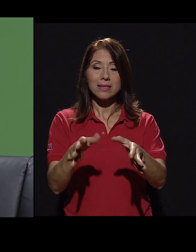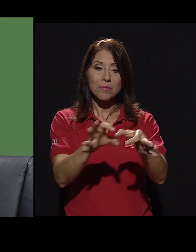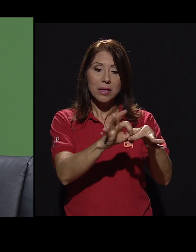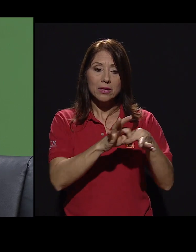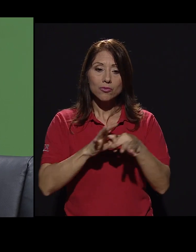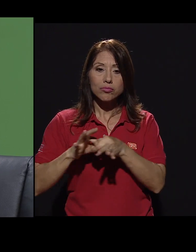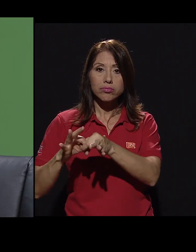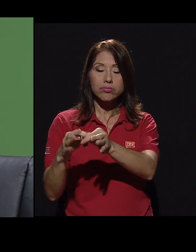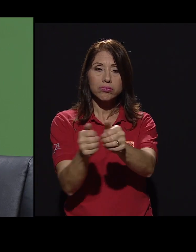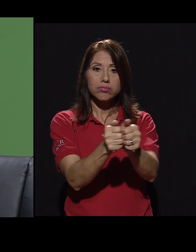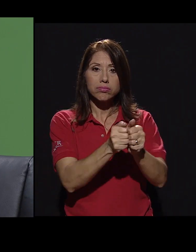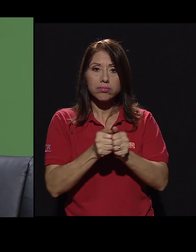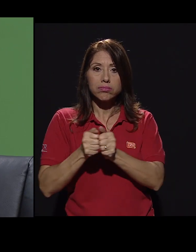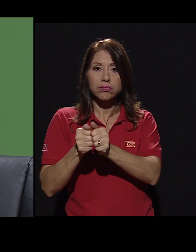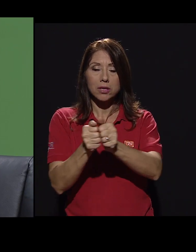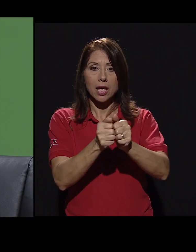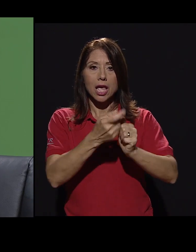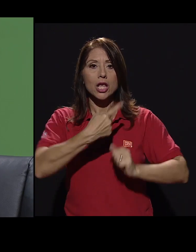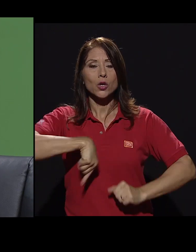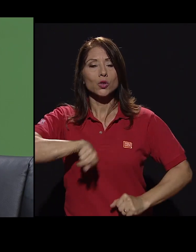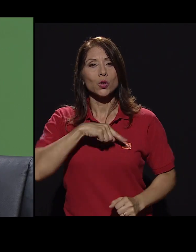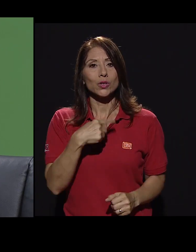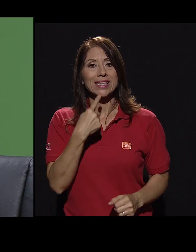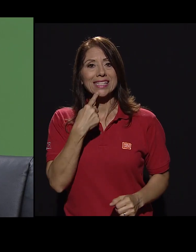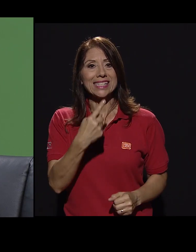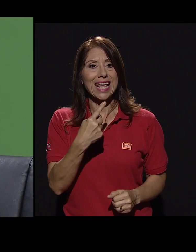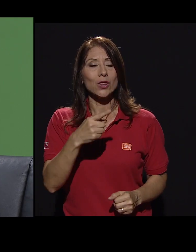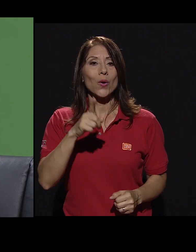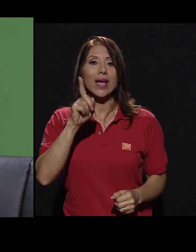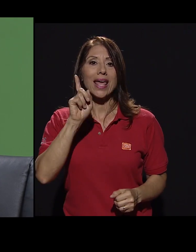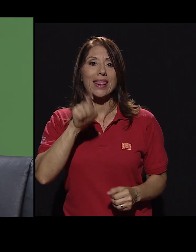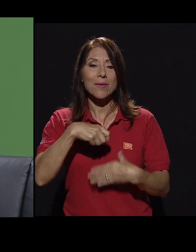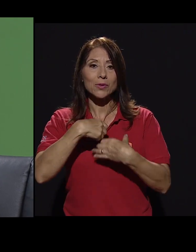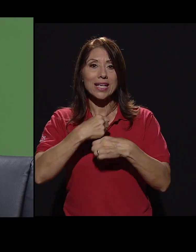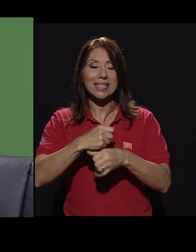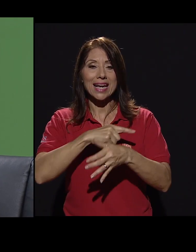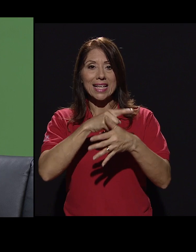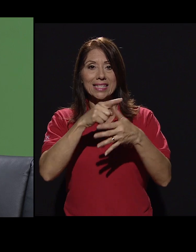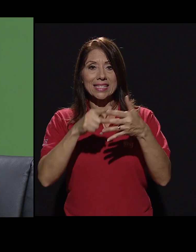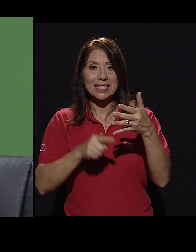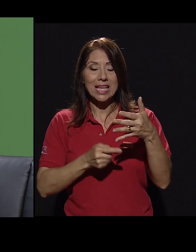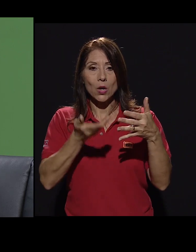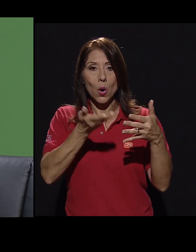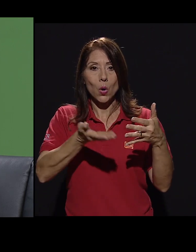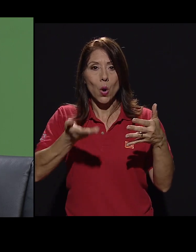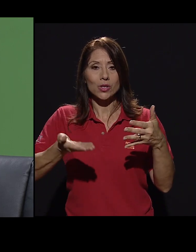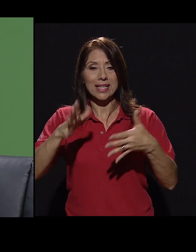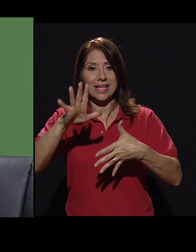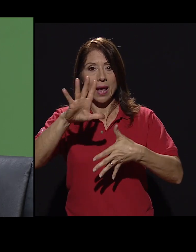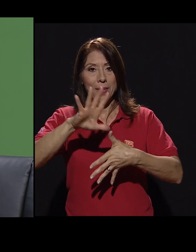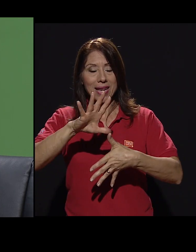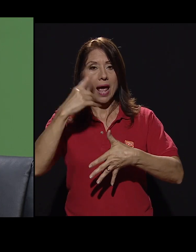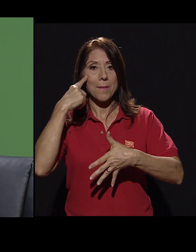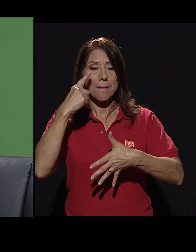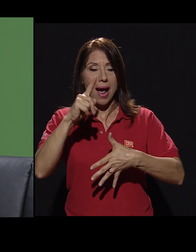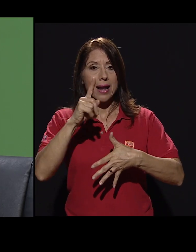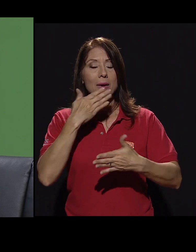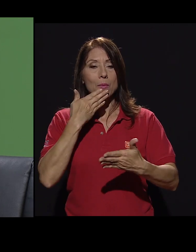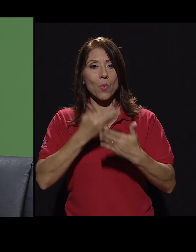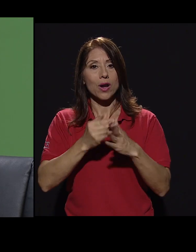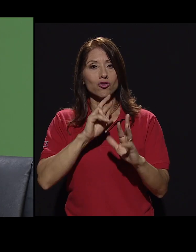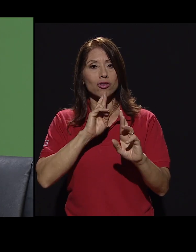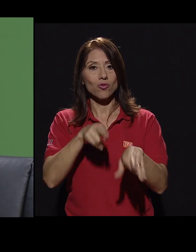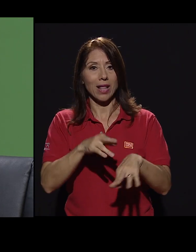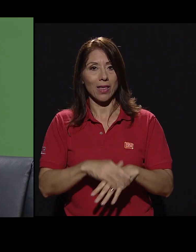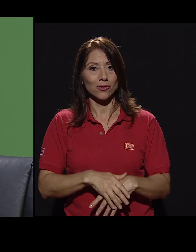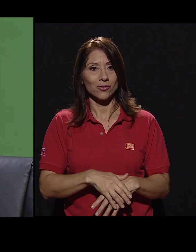diversos Y donde estamos diciendo Que hay que hacer Cinco cosas En América Para encontrar Buenos